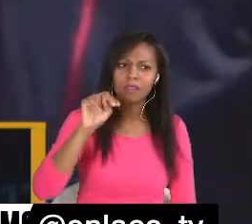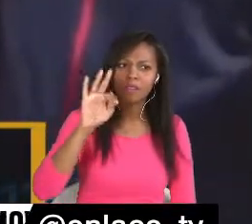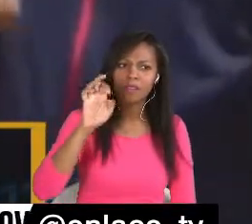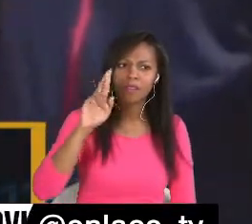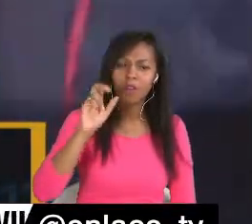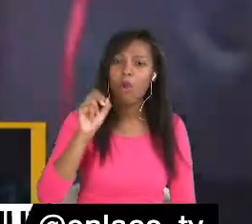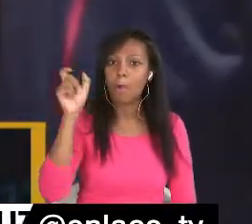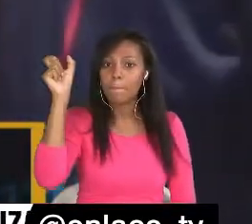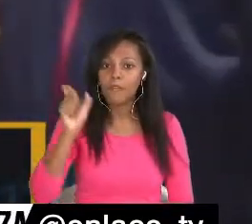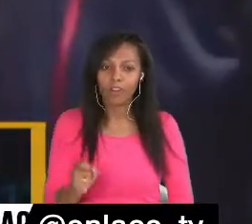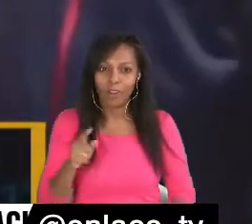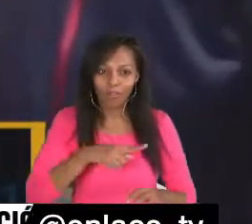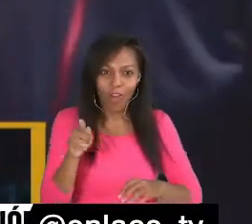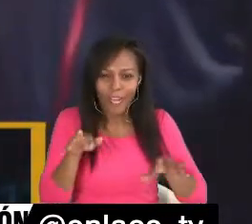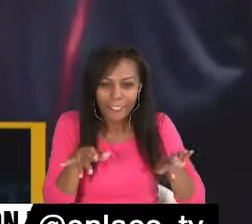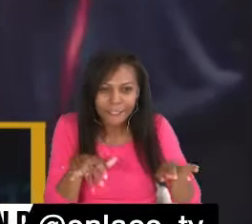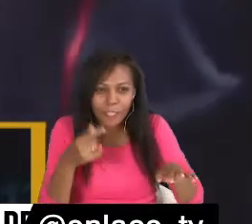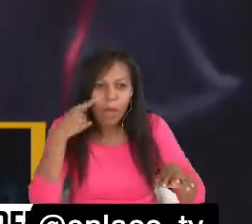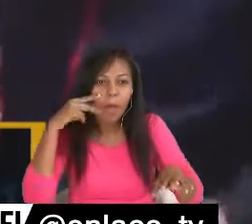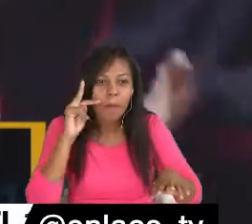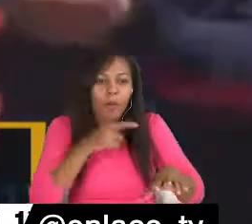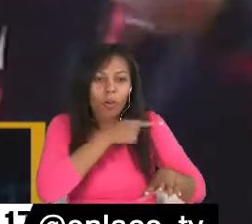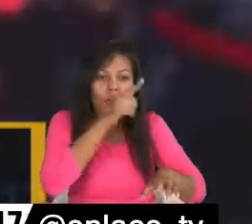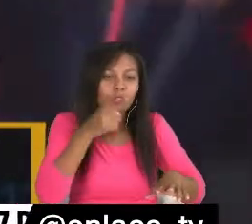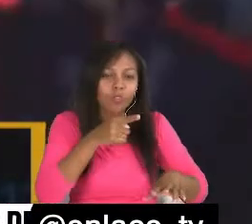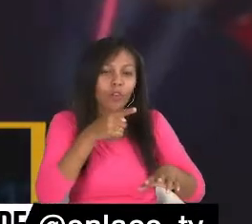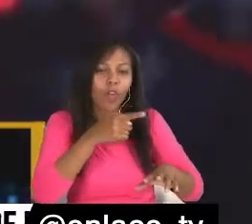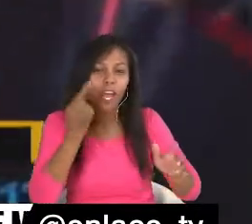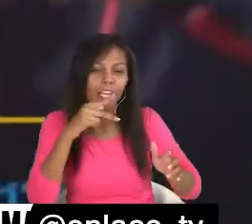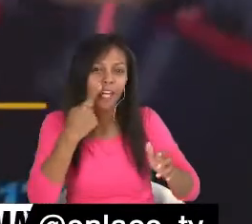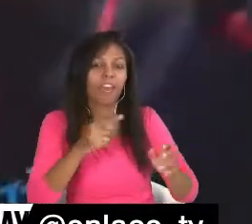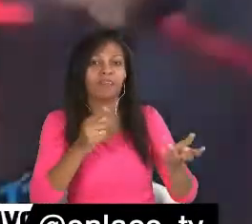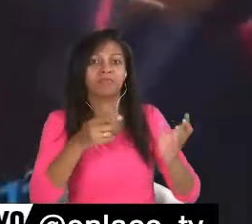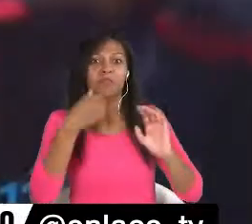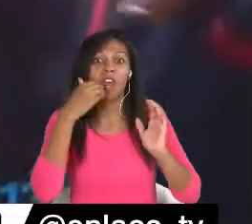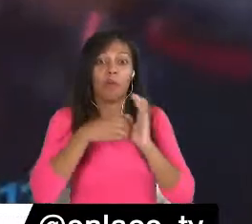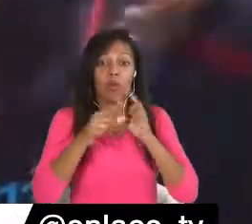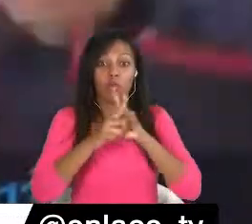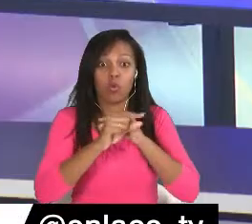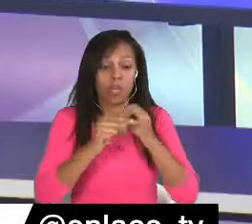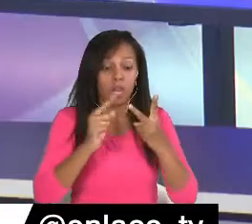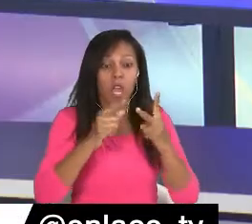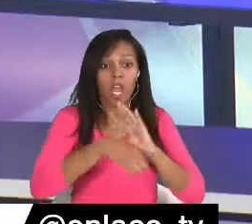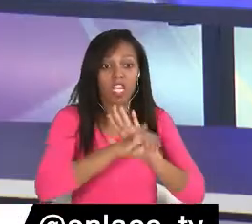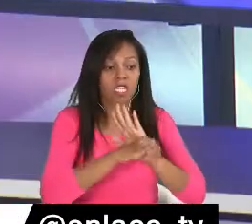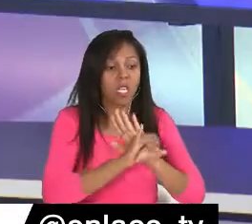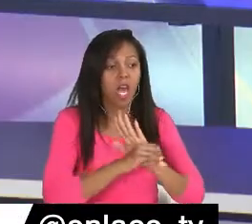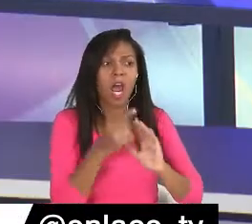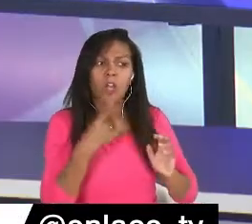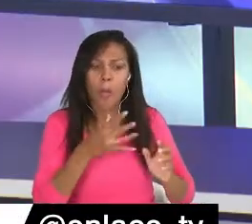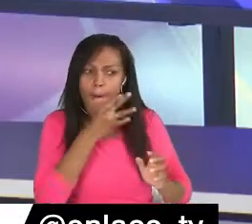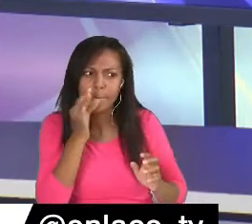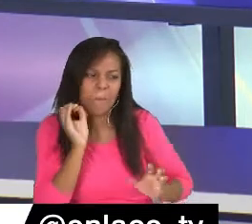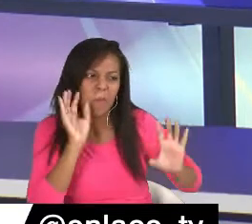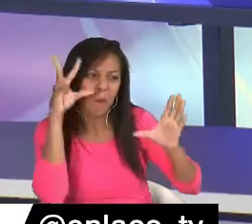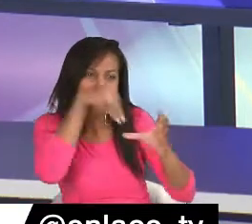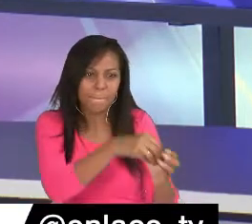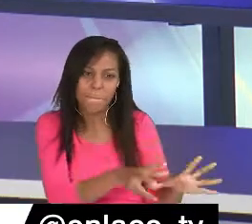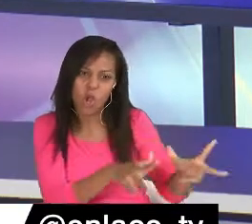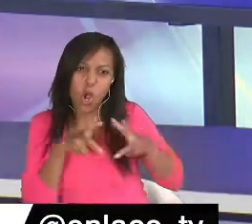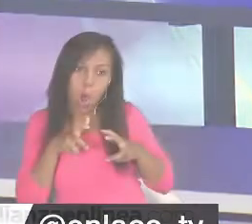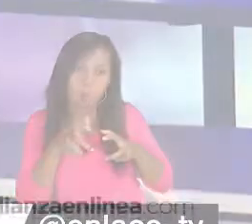de Twitter e Instagram y le exigía 5 millones de pesos para devolvérselas. Porque creemos en Barranca